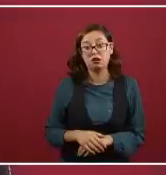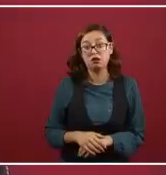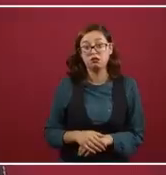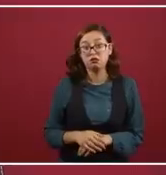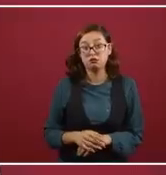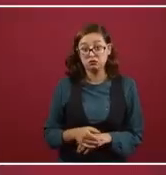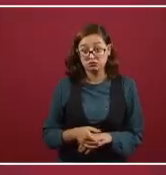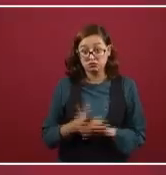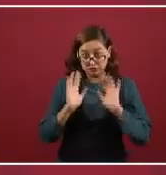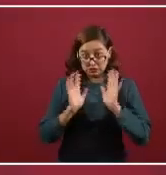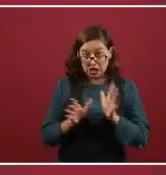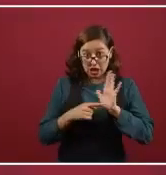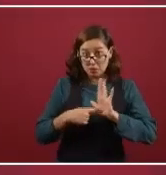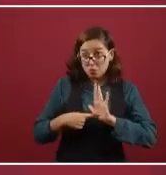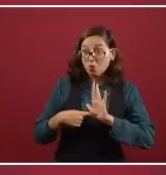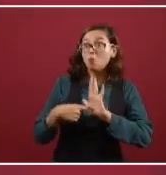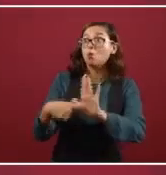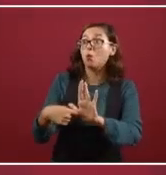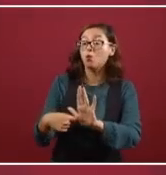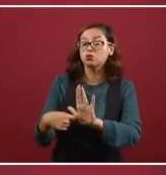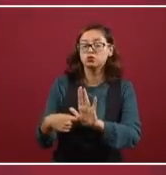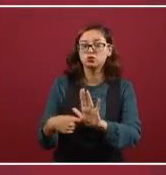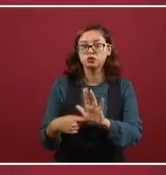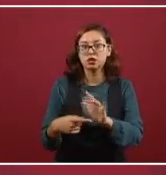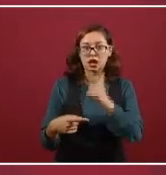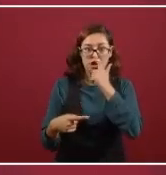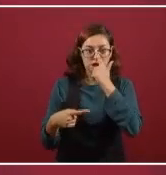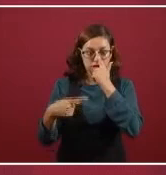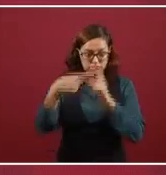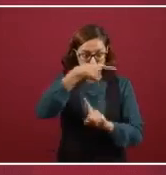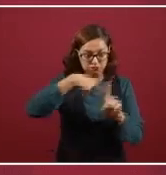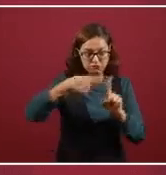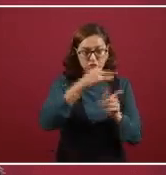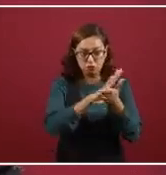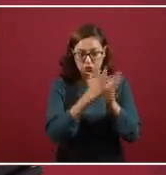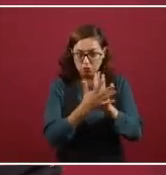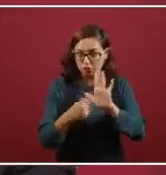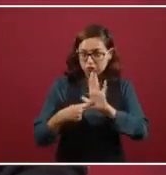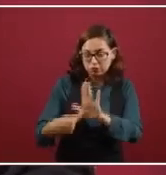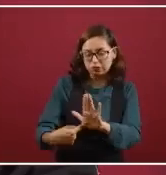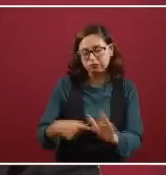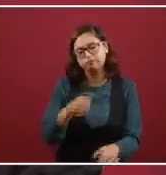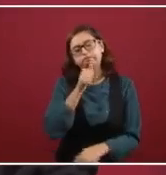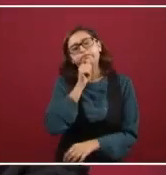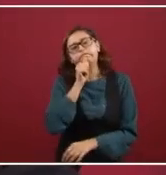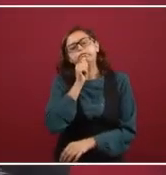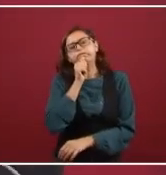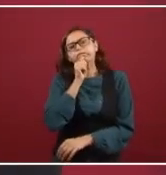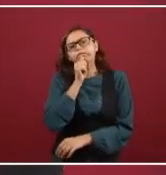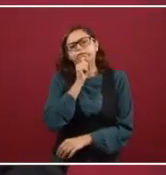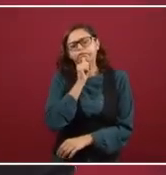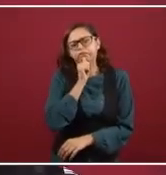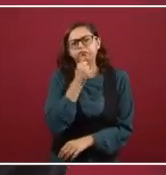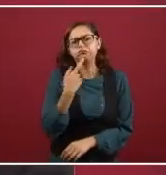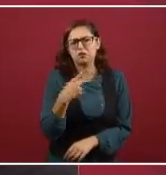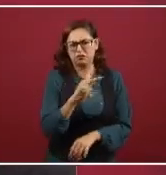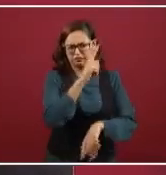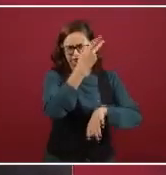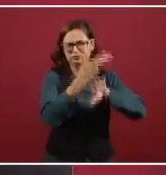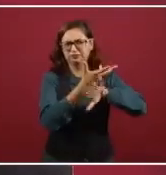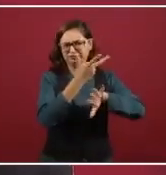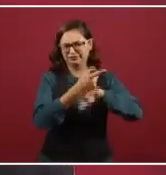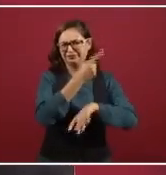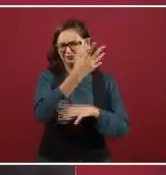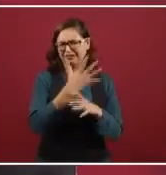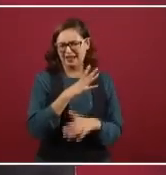otras personas, pero de que hay una red de supremacistas blancos, claro que sí. Tienen sus sitios de internet, hay toda una red, lo describe el